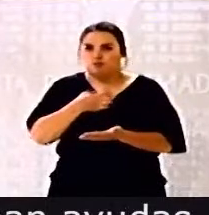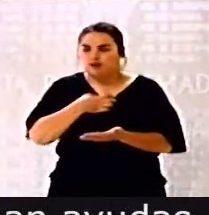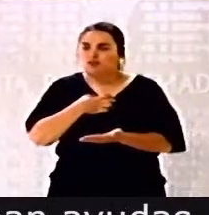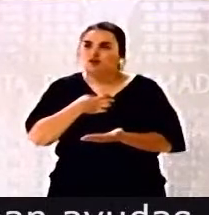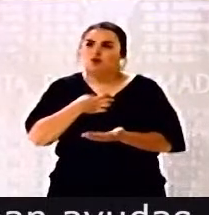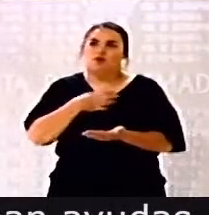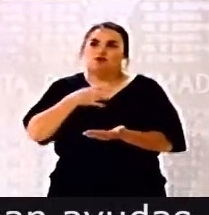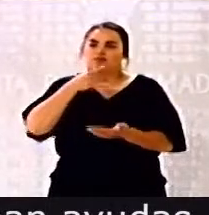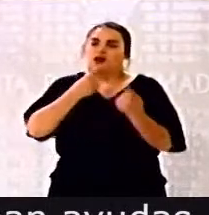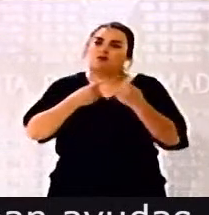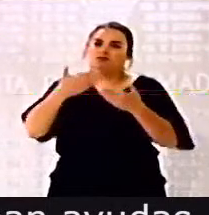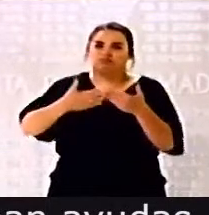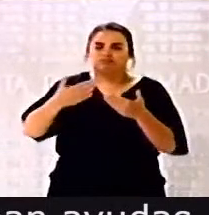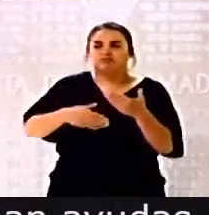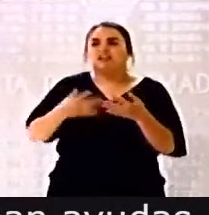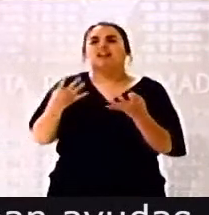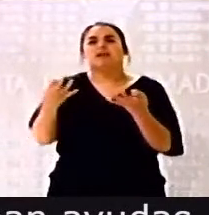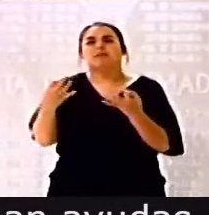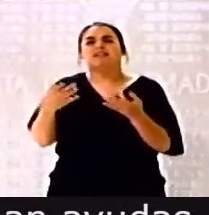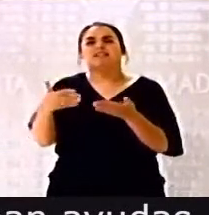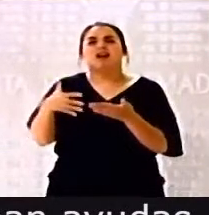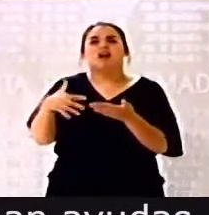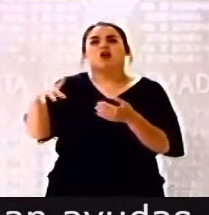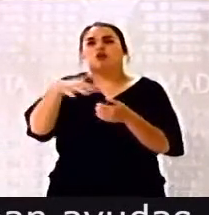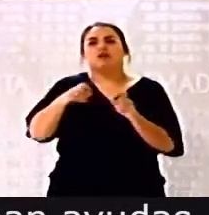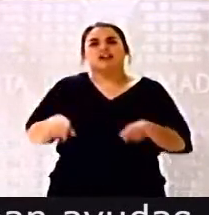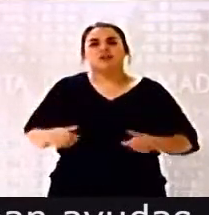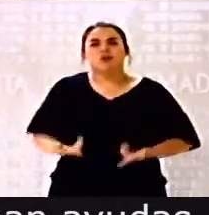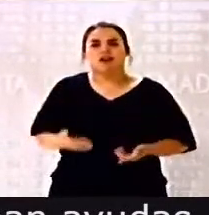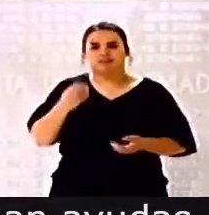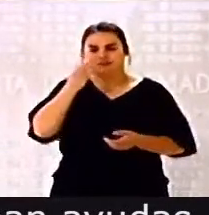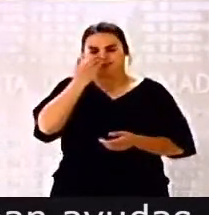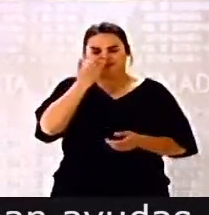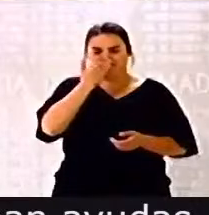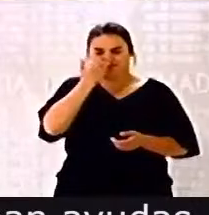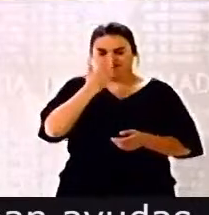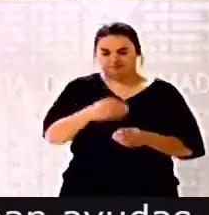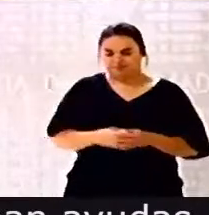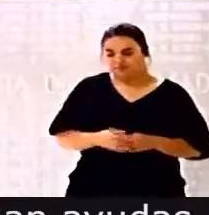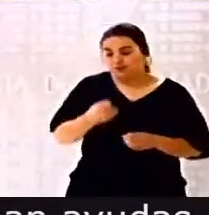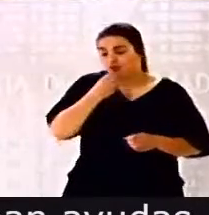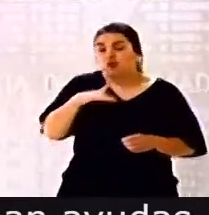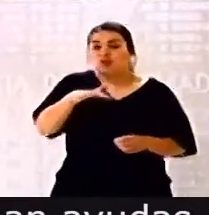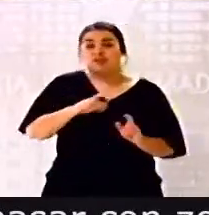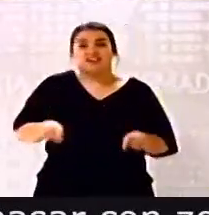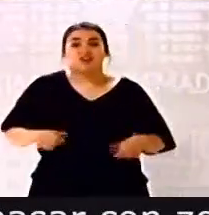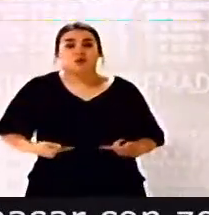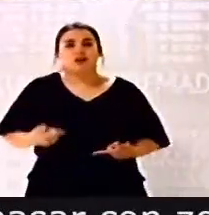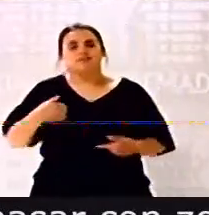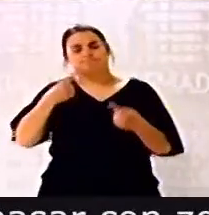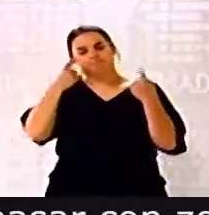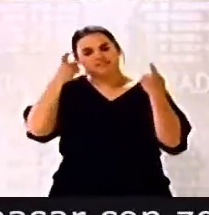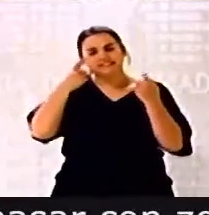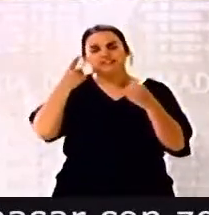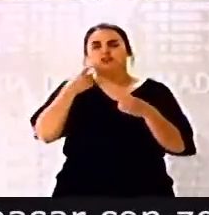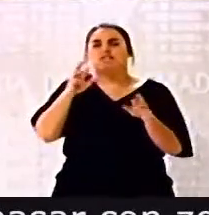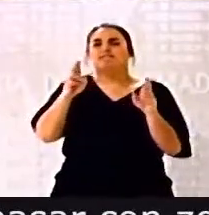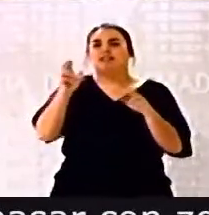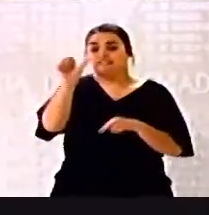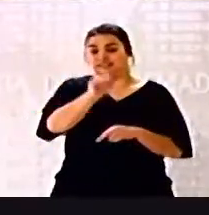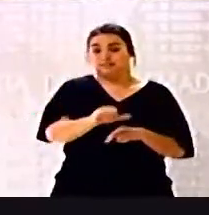las limitaba. ¿Qué va a pasar con las zonas naturales? Bueno, en las zonas naturales estamos trabajando y yo espero que de esta